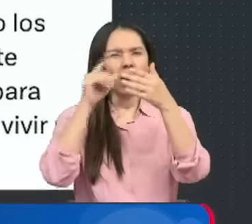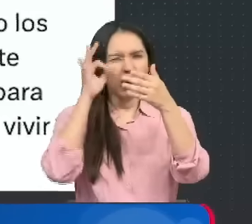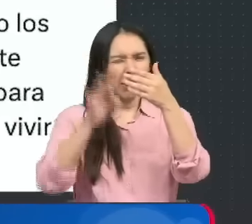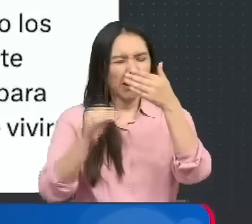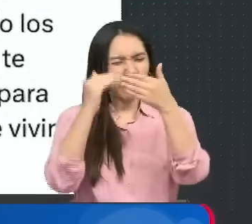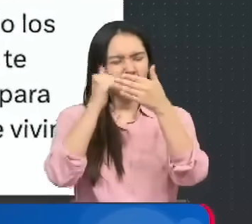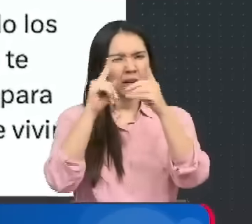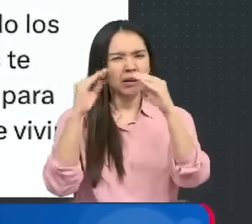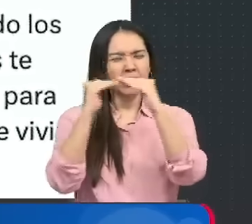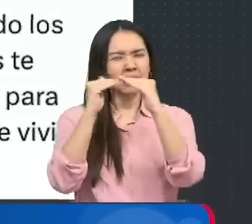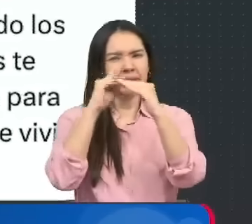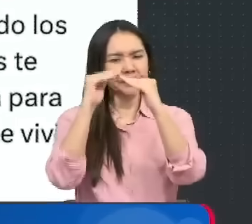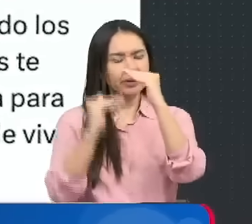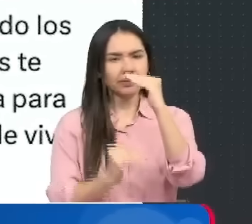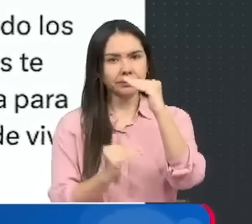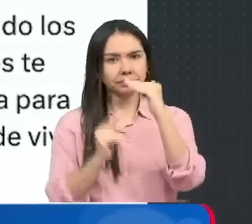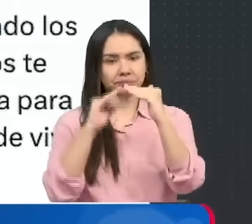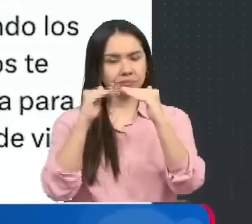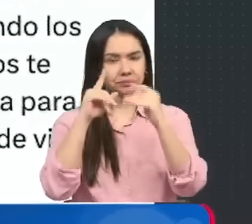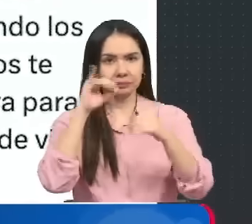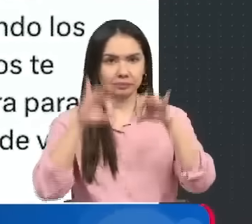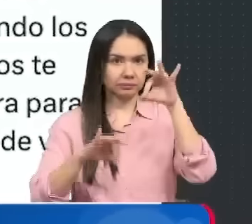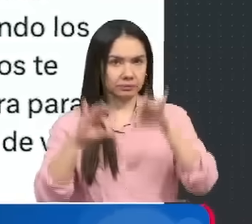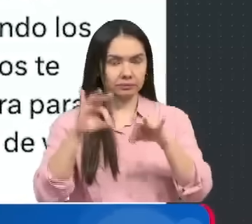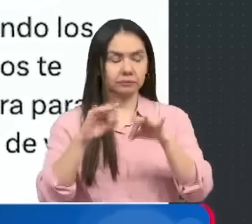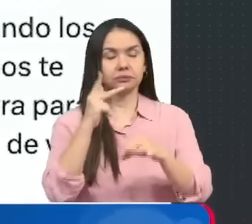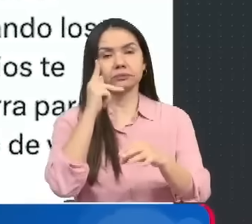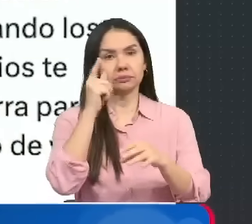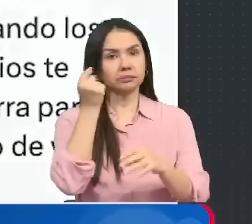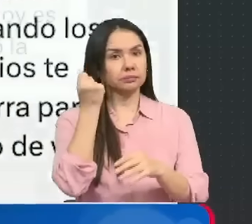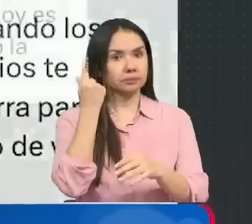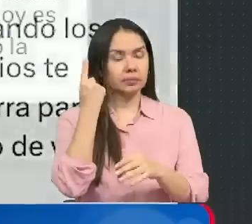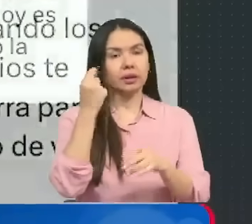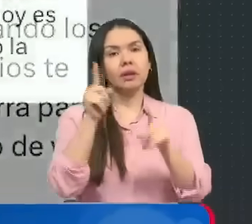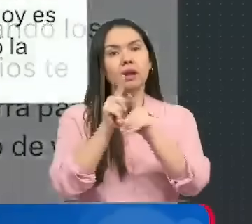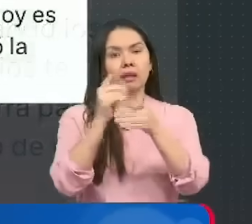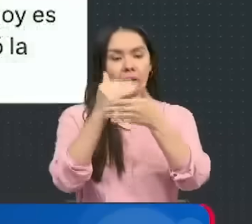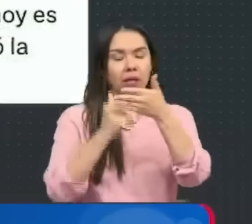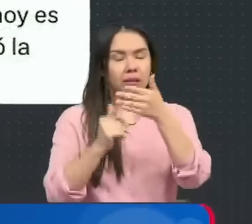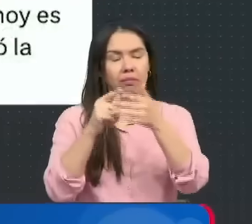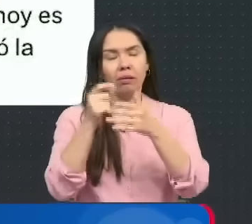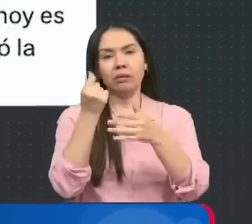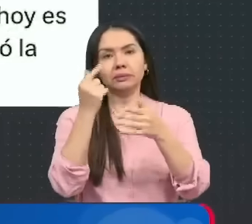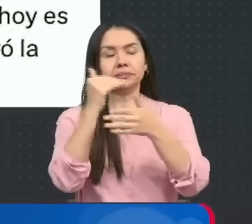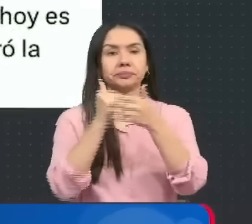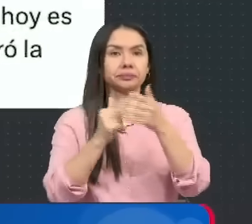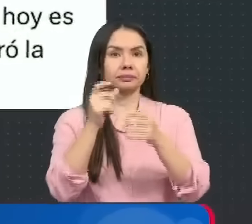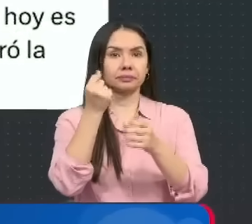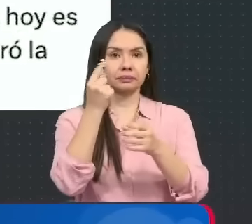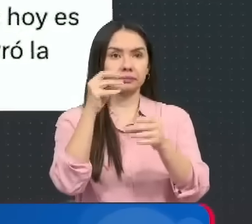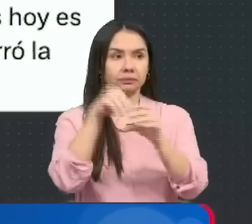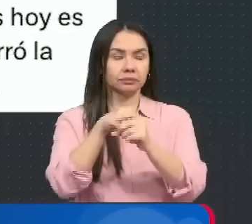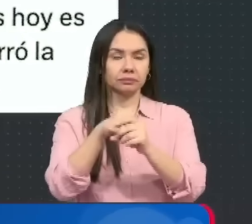una desigualdad, injusticia, violencia y la falta de oportunidades.